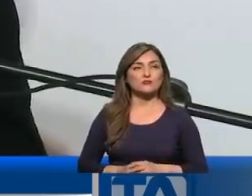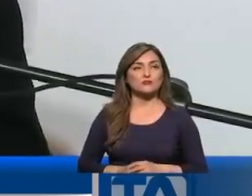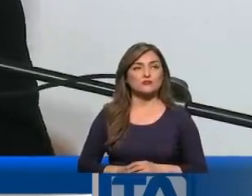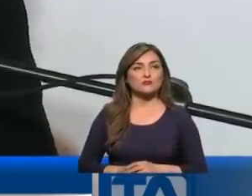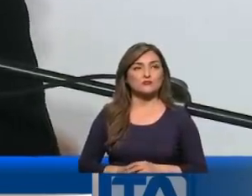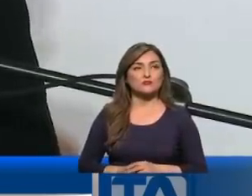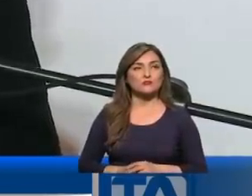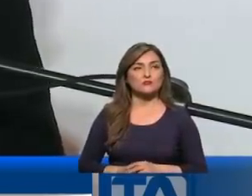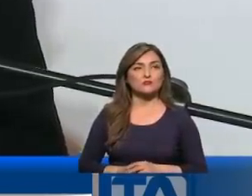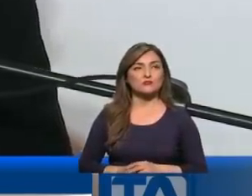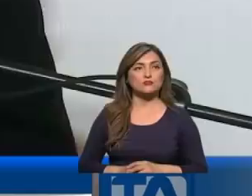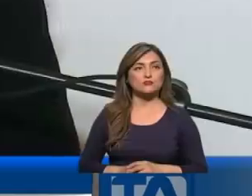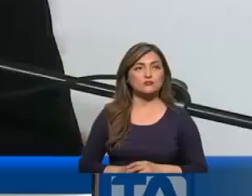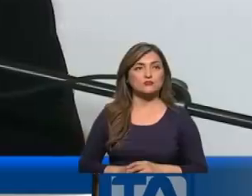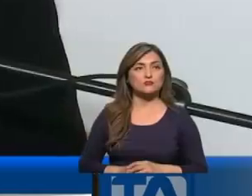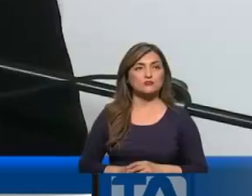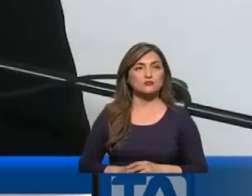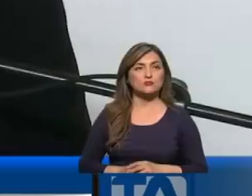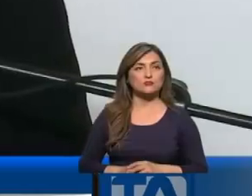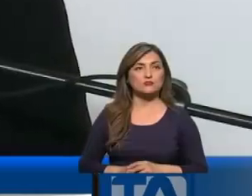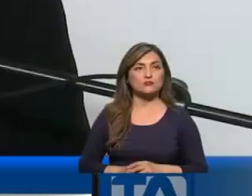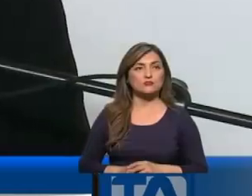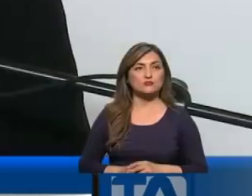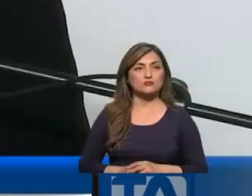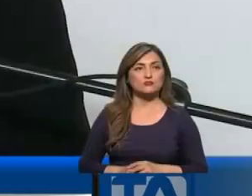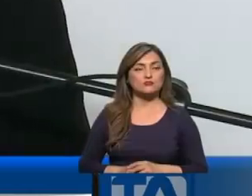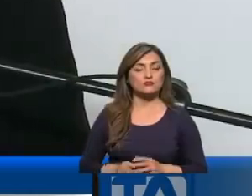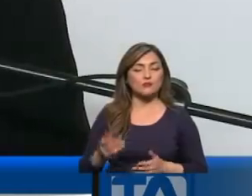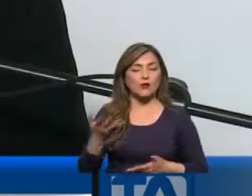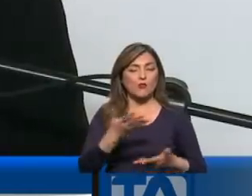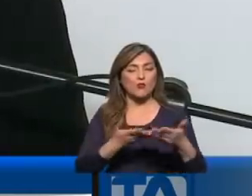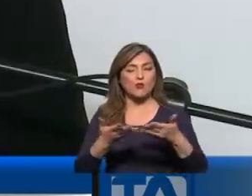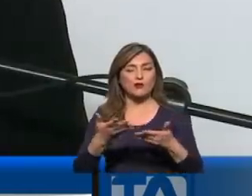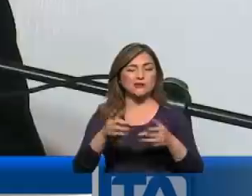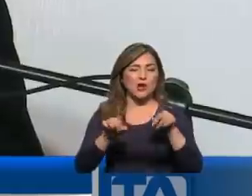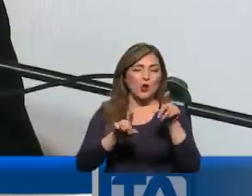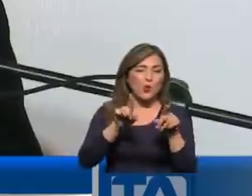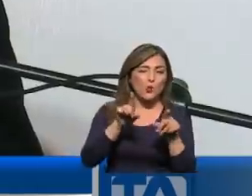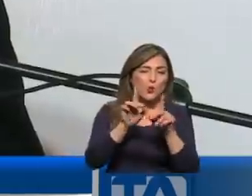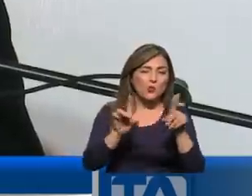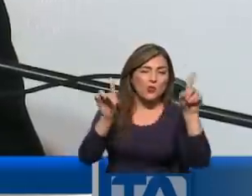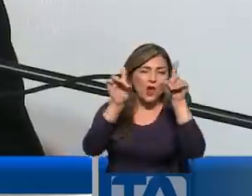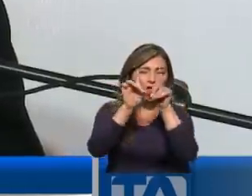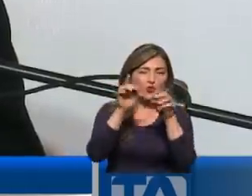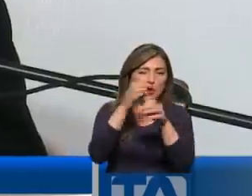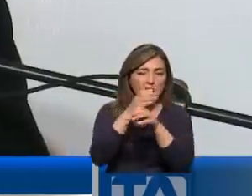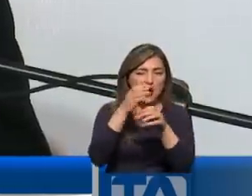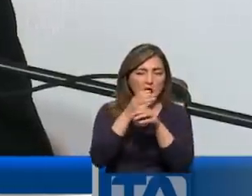Yo quiero compartir con ustedes y recordar algunas cifras esta noche.